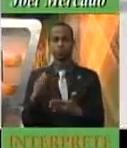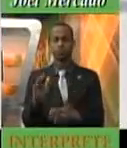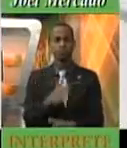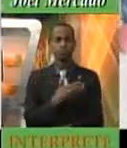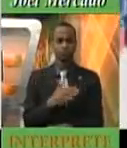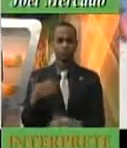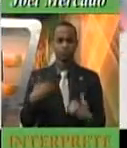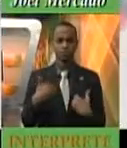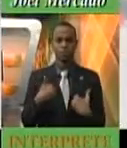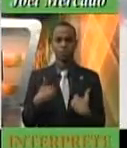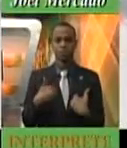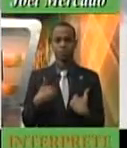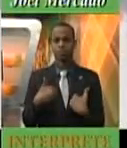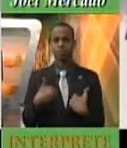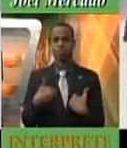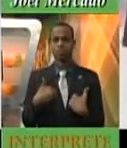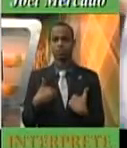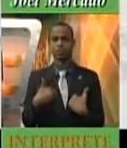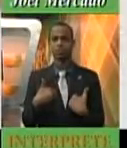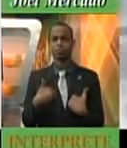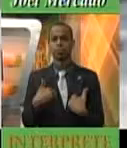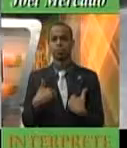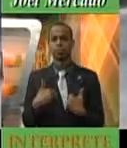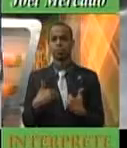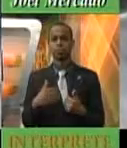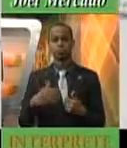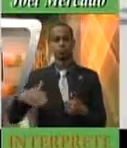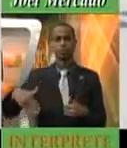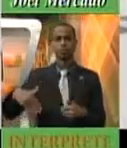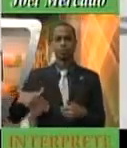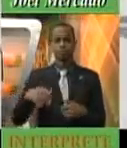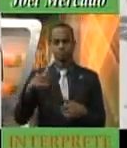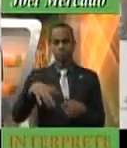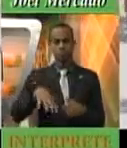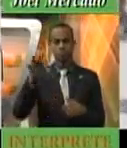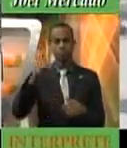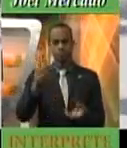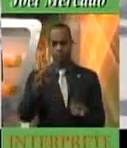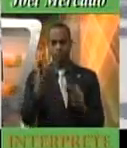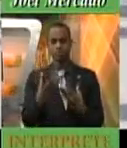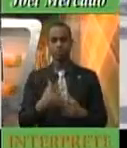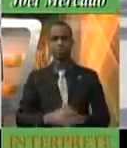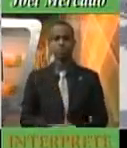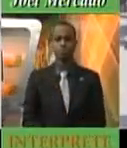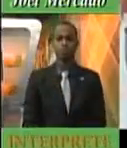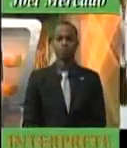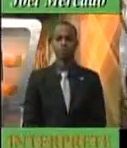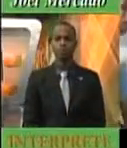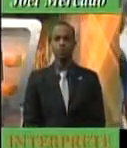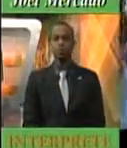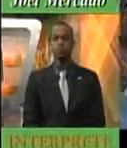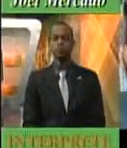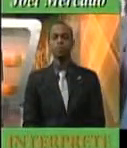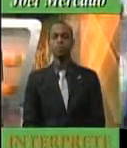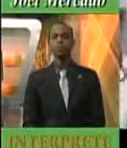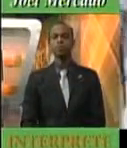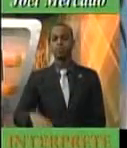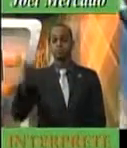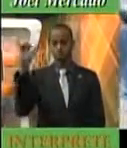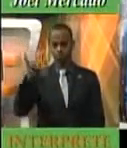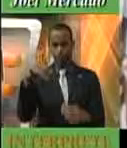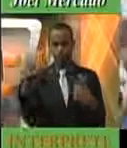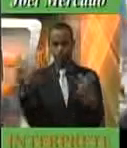dijera para que... No está. No, cuando la consigan que nos avisen. Claro, entonces,